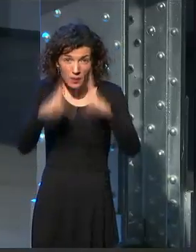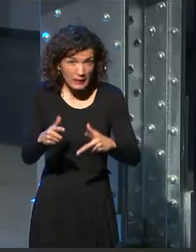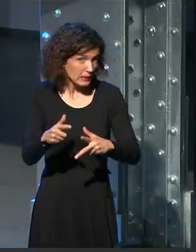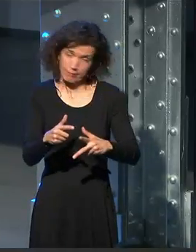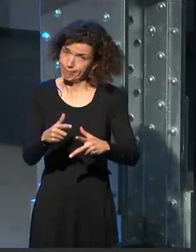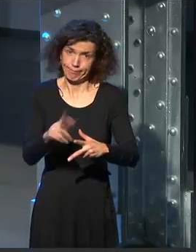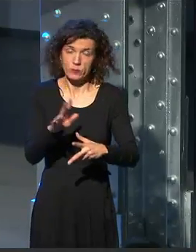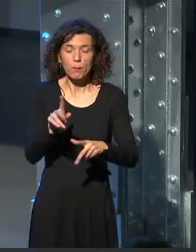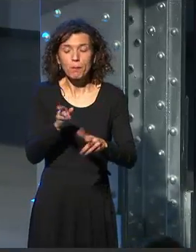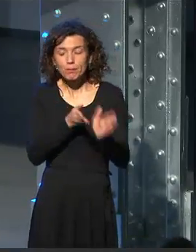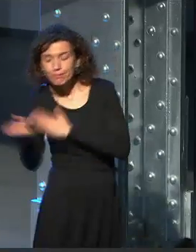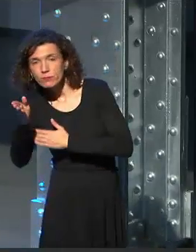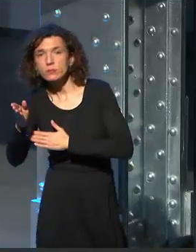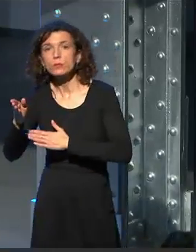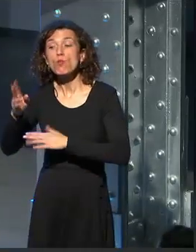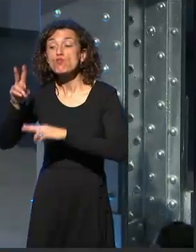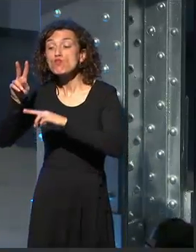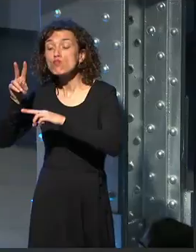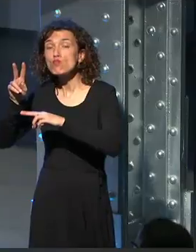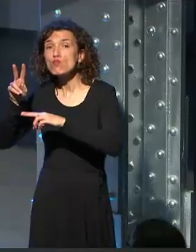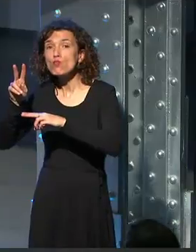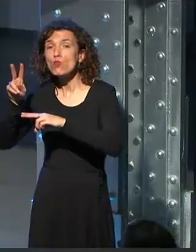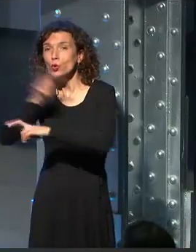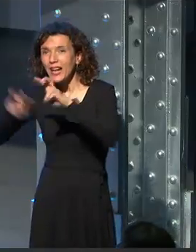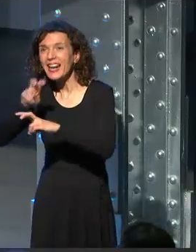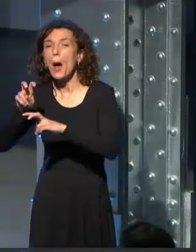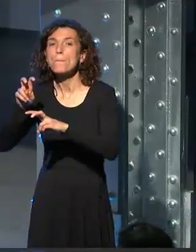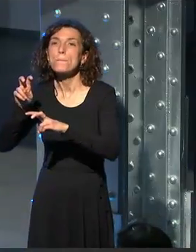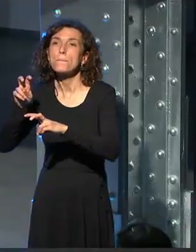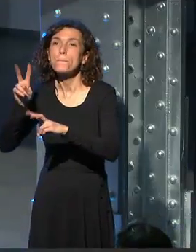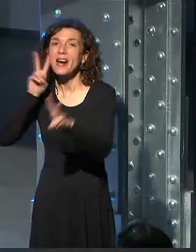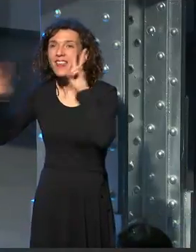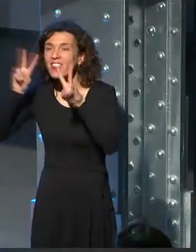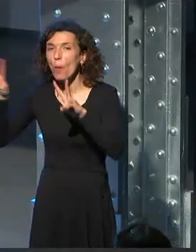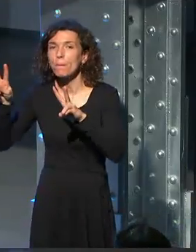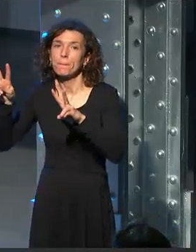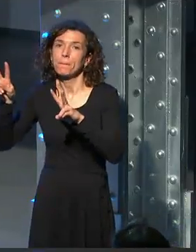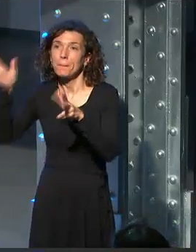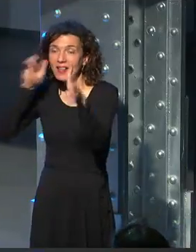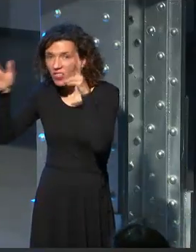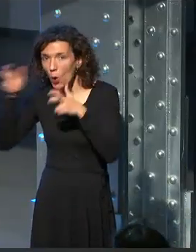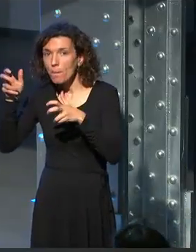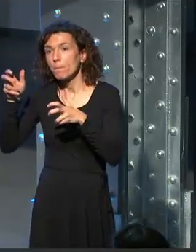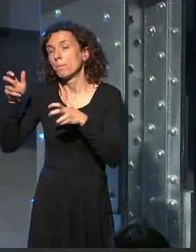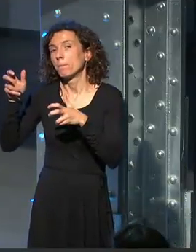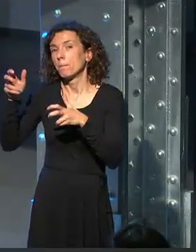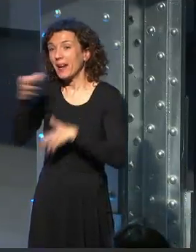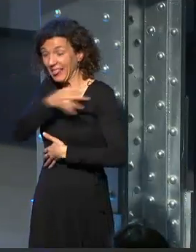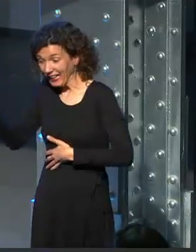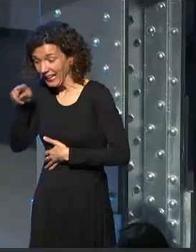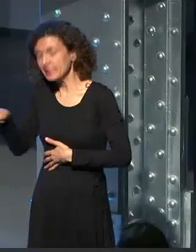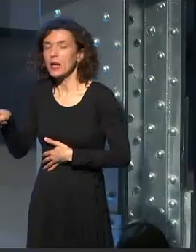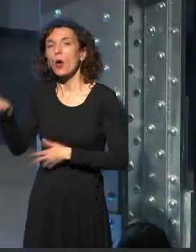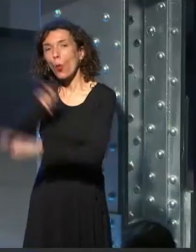matemática e ir buscando la perfección perceptiva. Empezar a imitar un poco los mecanismos del cerebro para poder asumir y resolver estos